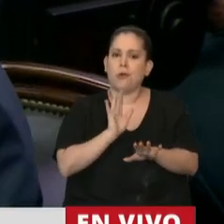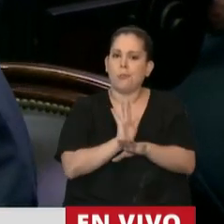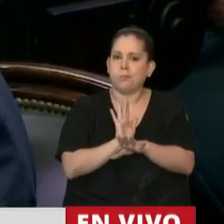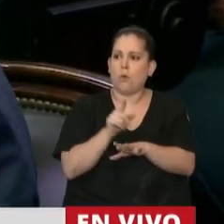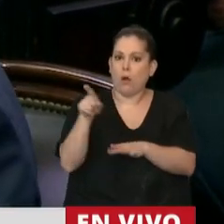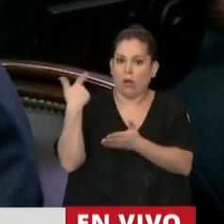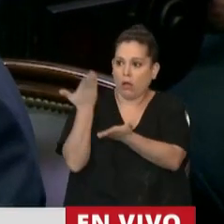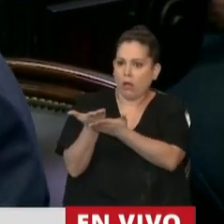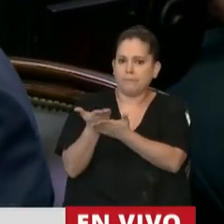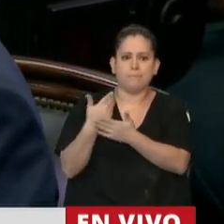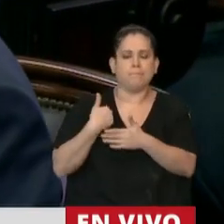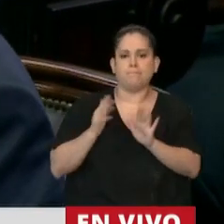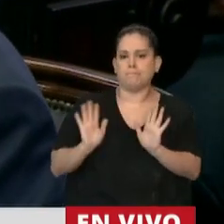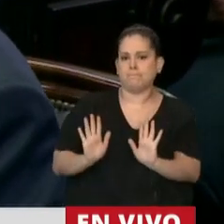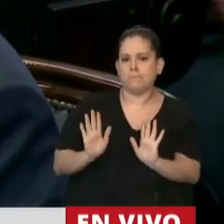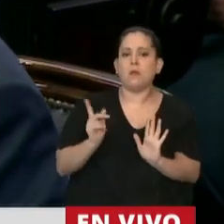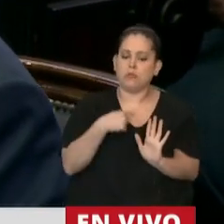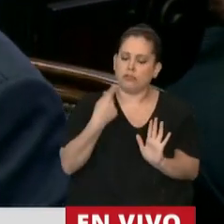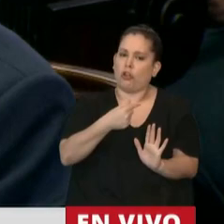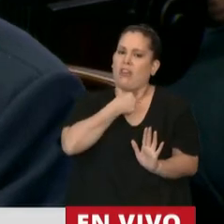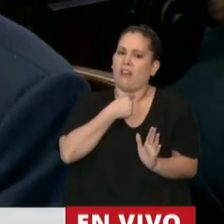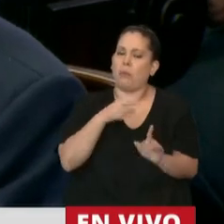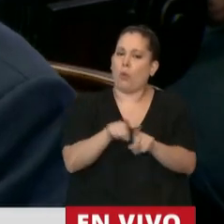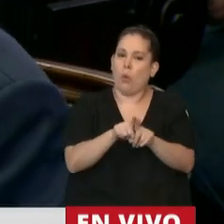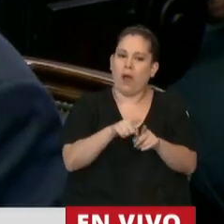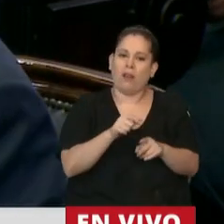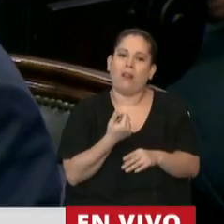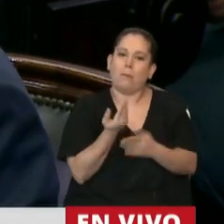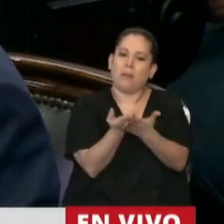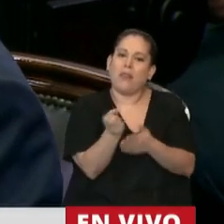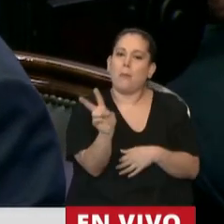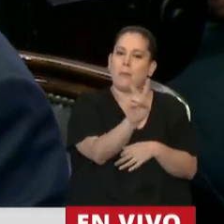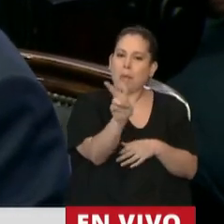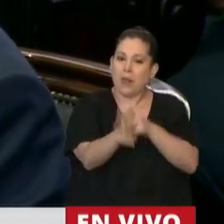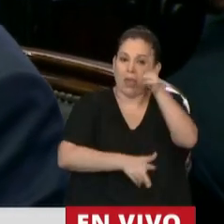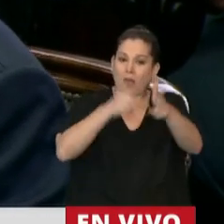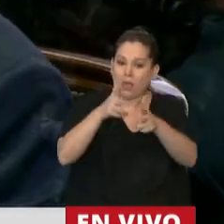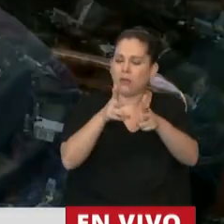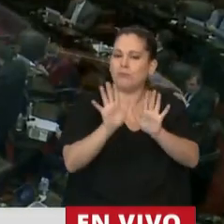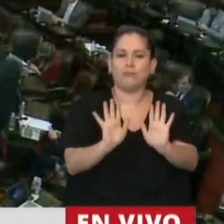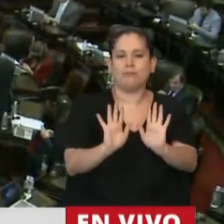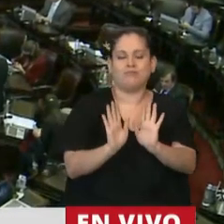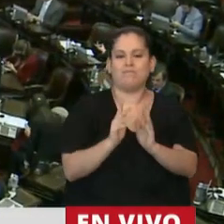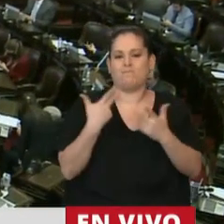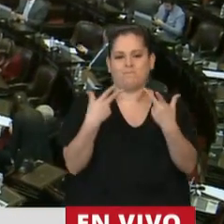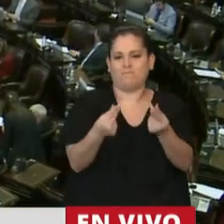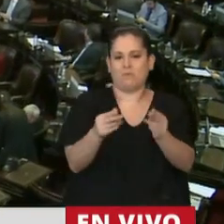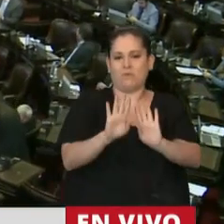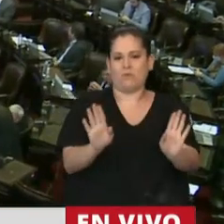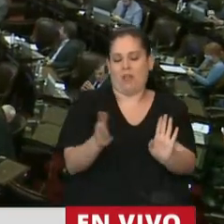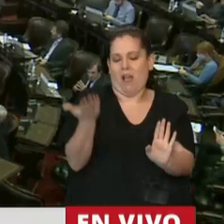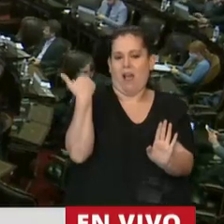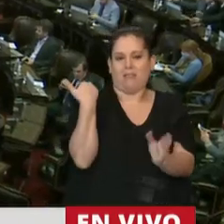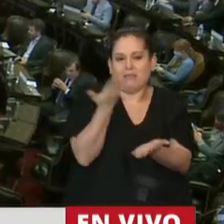planteo hecho por el diputado Negri y vamos a retirar la cuestión de privilegio que fuera sentada en esta sesión pasada